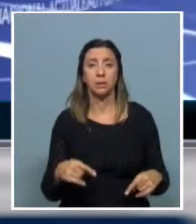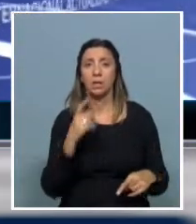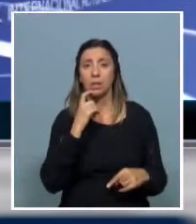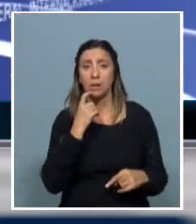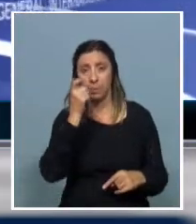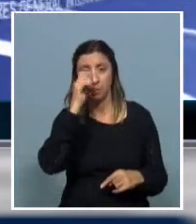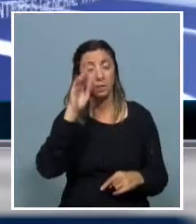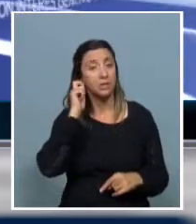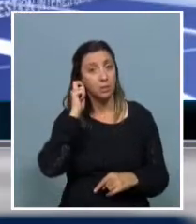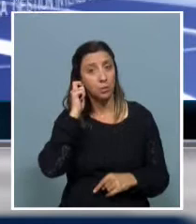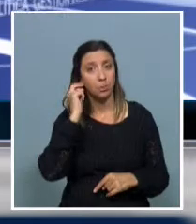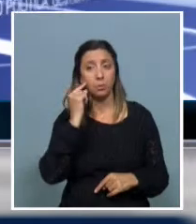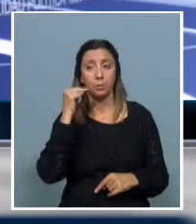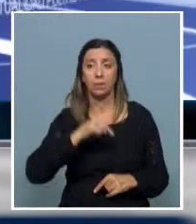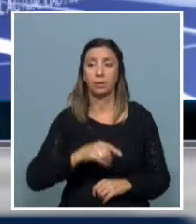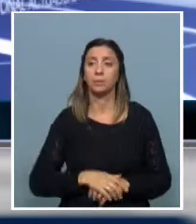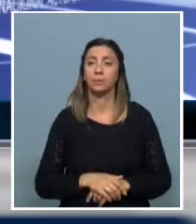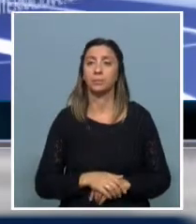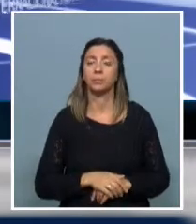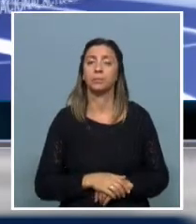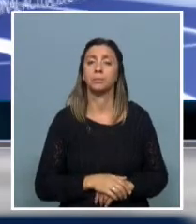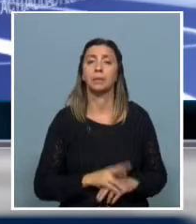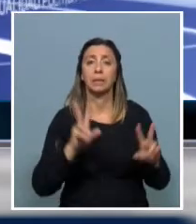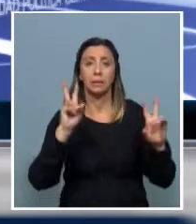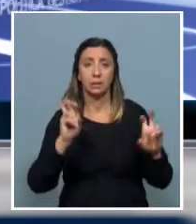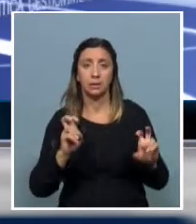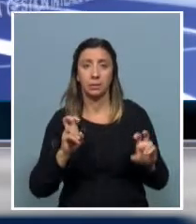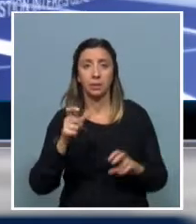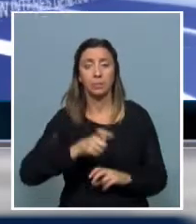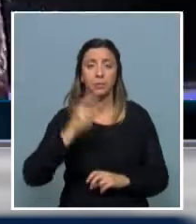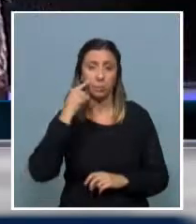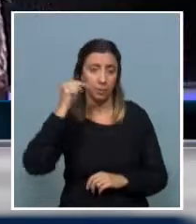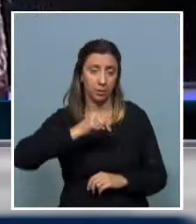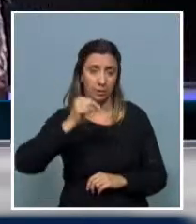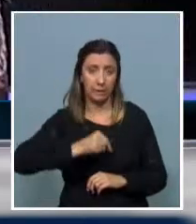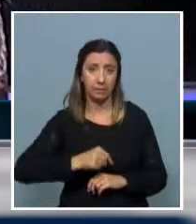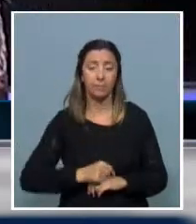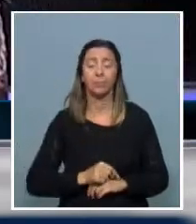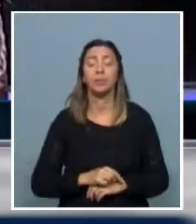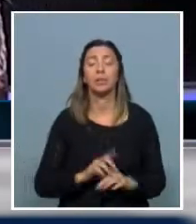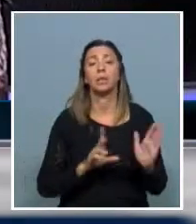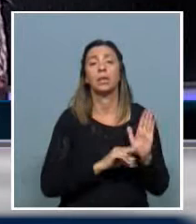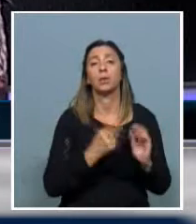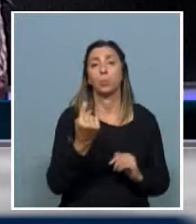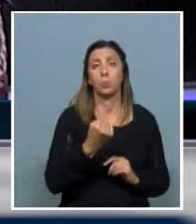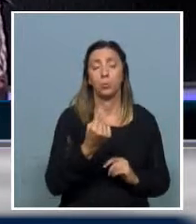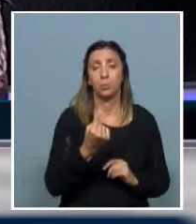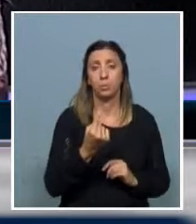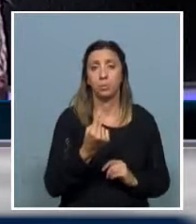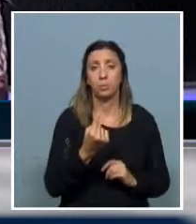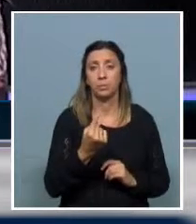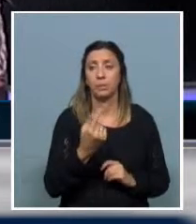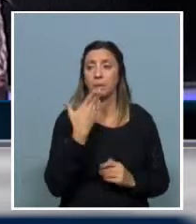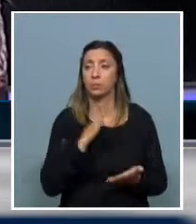tiene 25 años de residencia. El tema del arraigo, que es el inciso primero, pues, insisto,